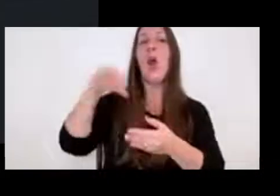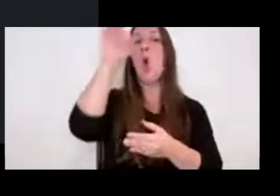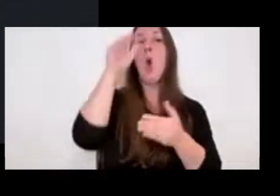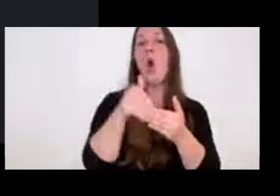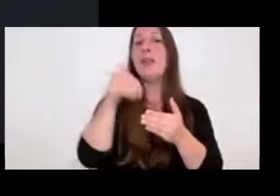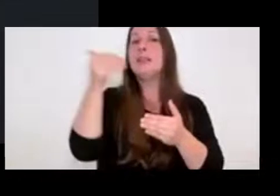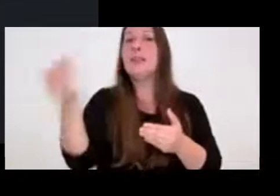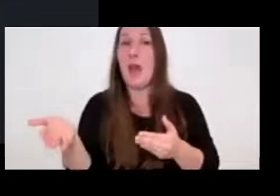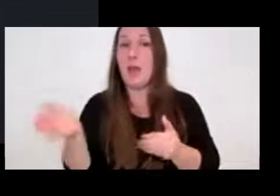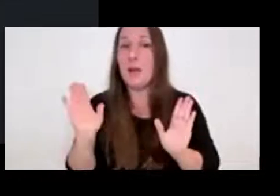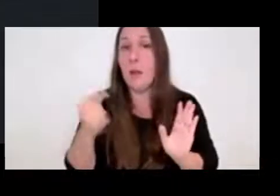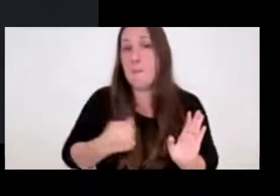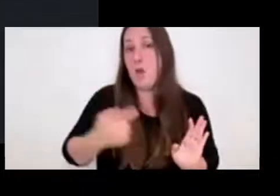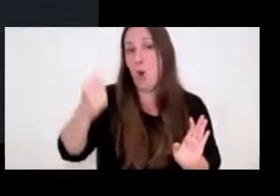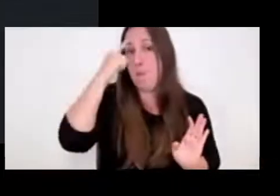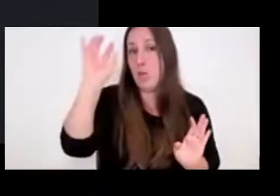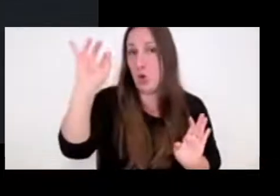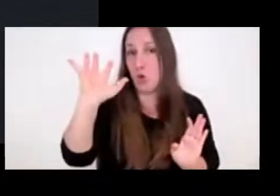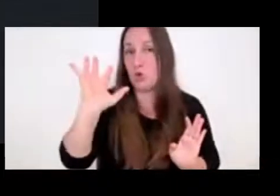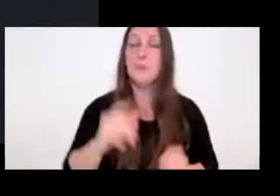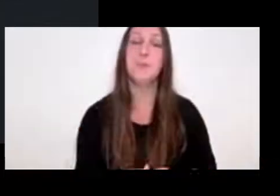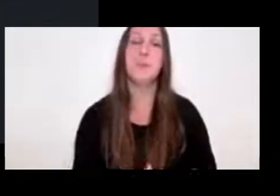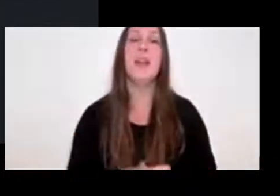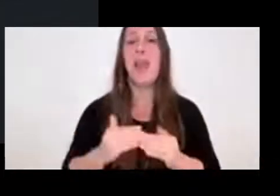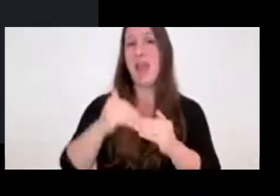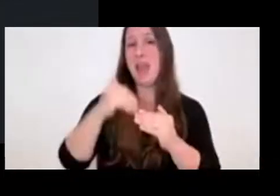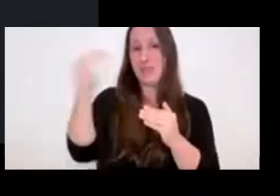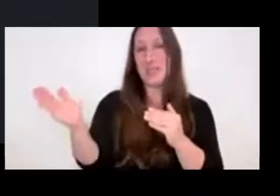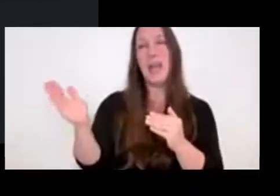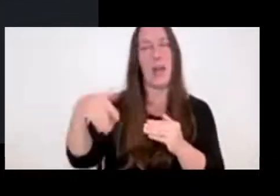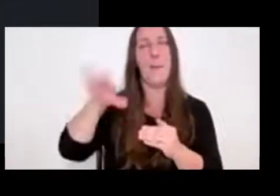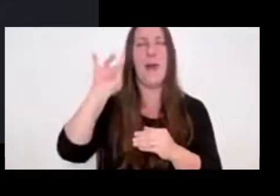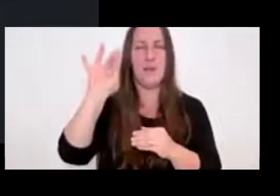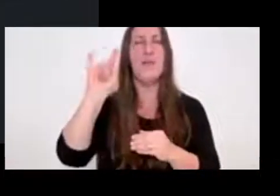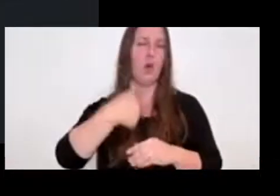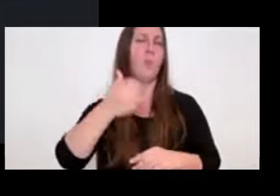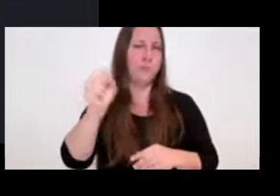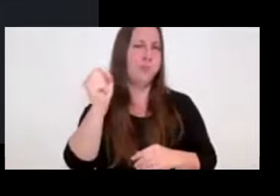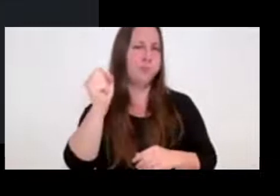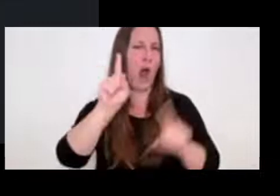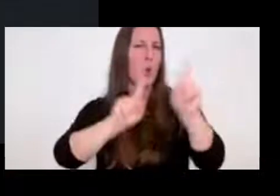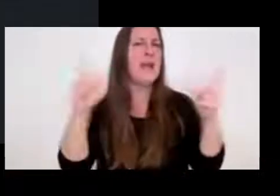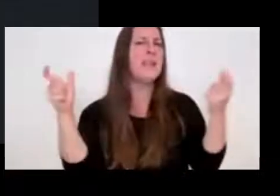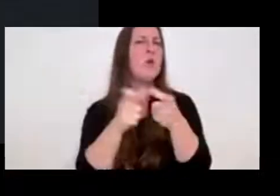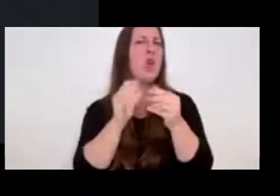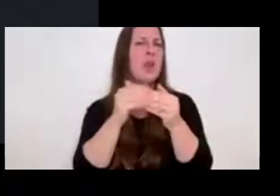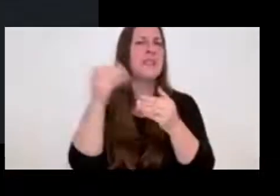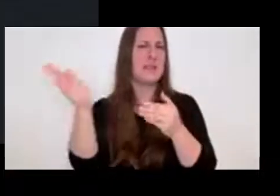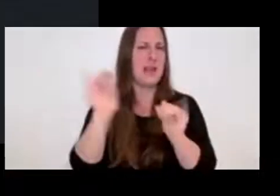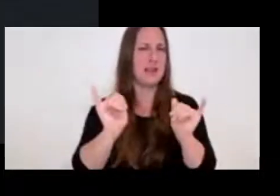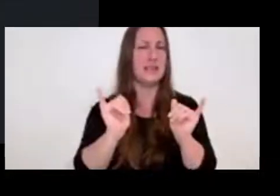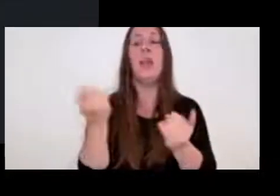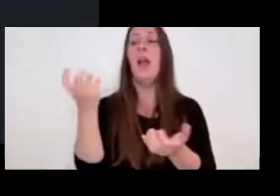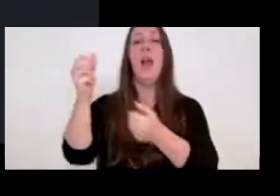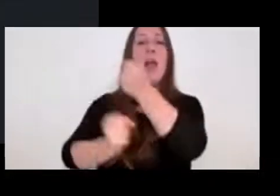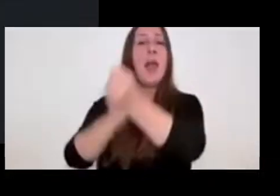mi punto de vista. Externa, lógicamente, es más difícil. Yo hice algunas auditorías externas, en donde la empresa quiere